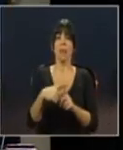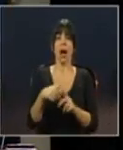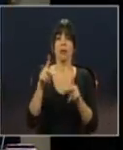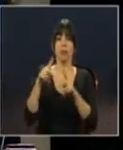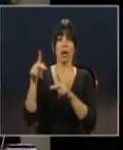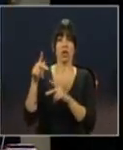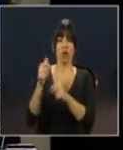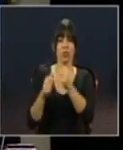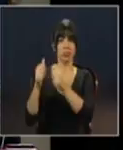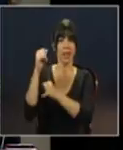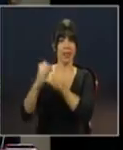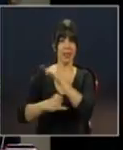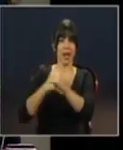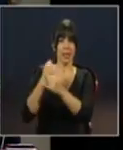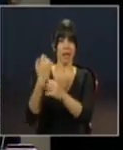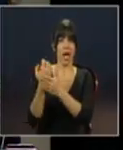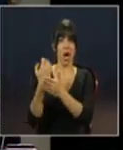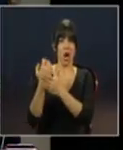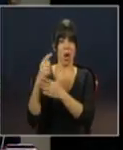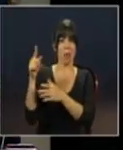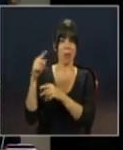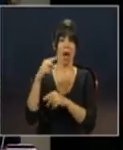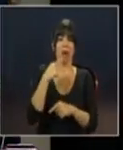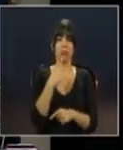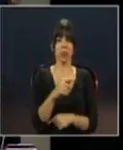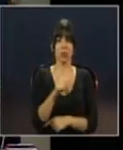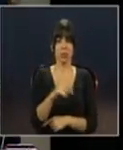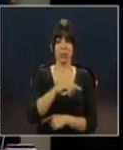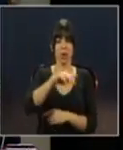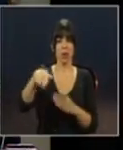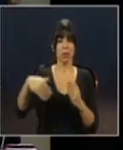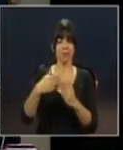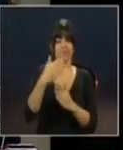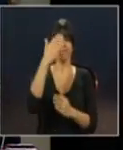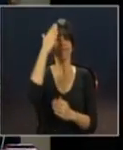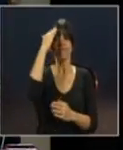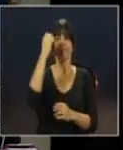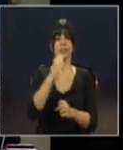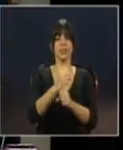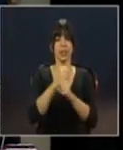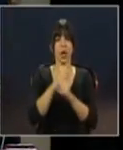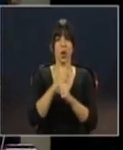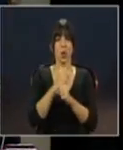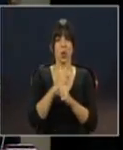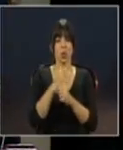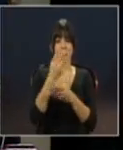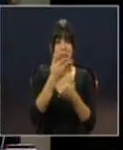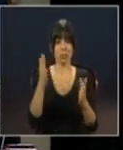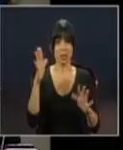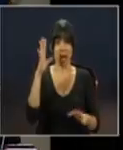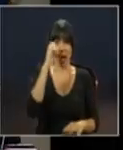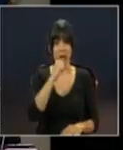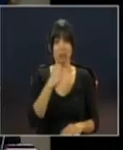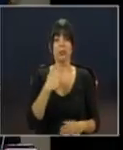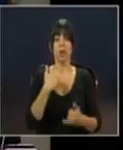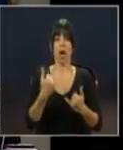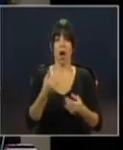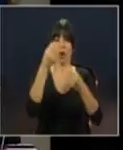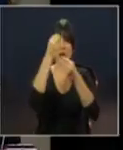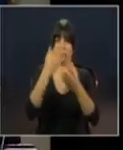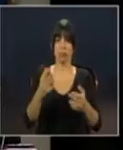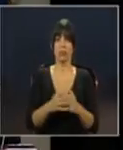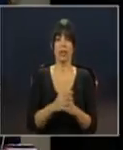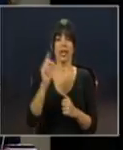autorizadas de la economía internacional. Con ese convencimiento a la vista, procedo a informarles del estado de la administración en